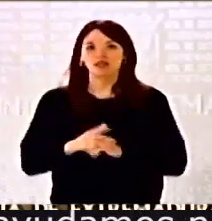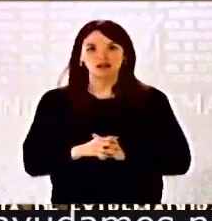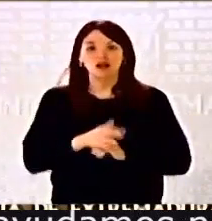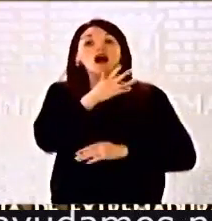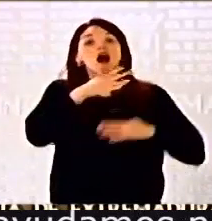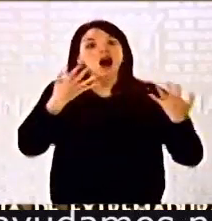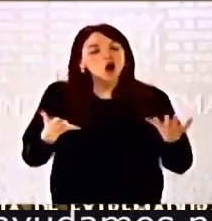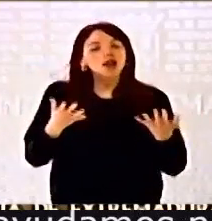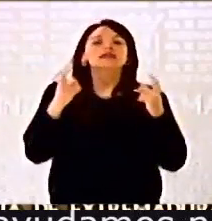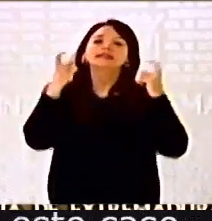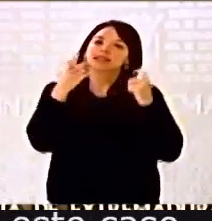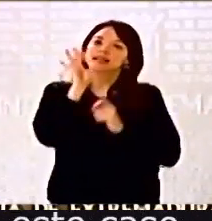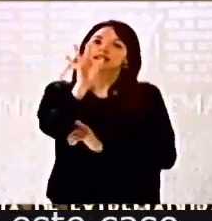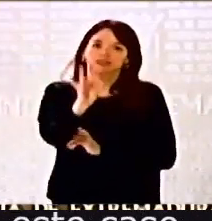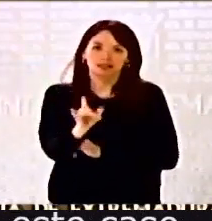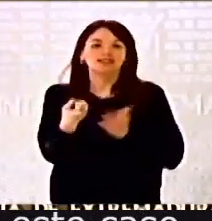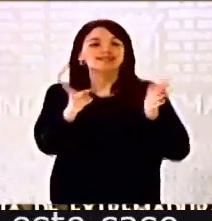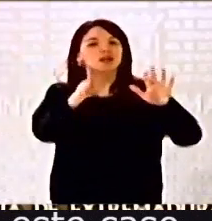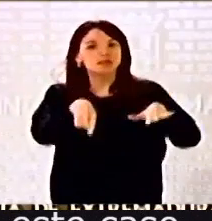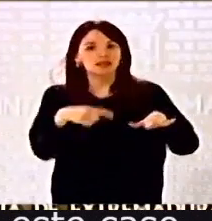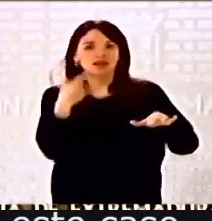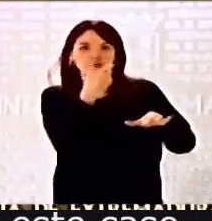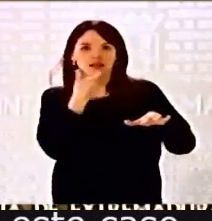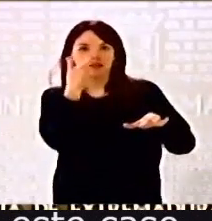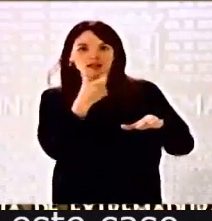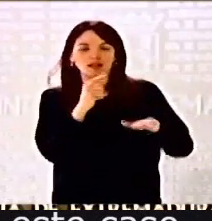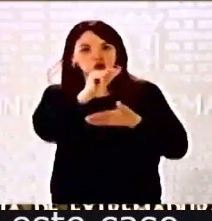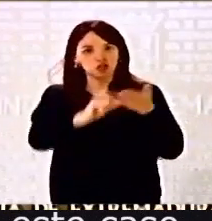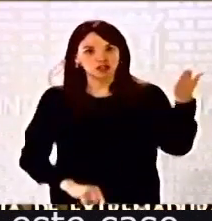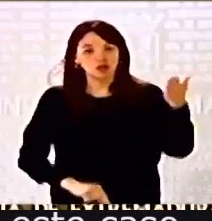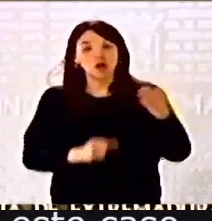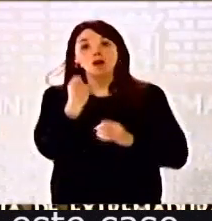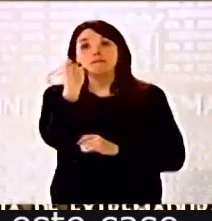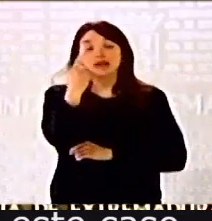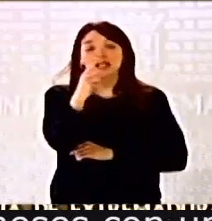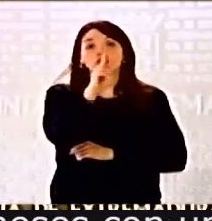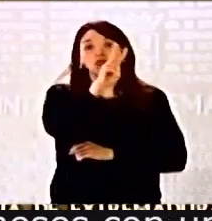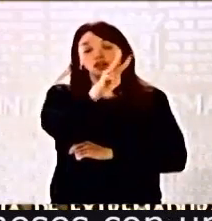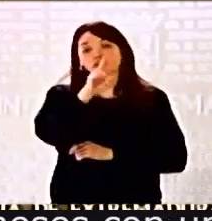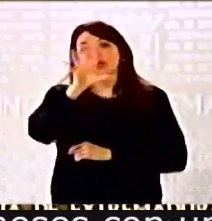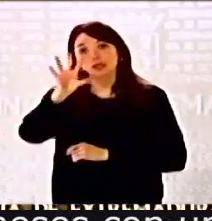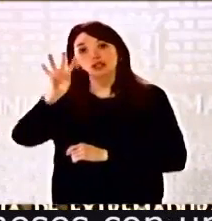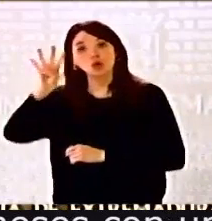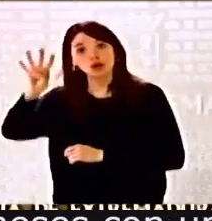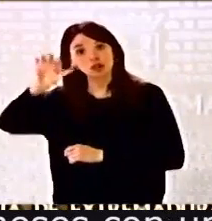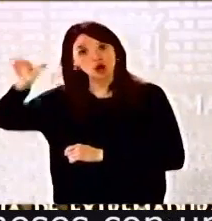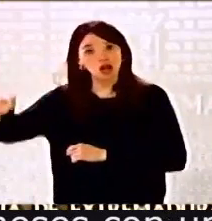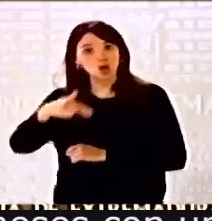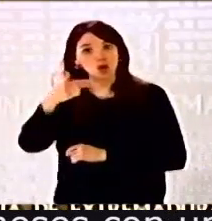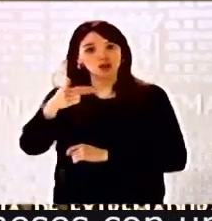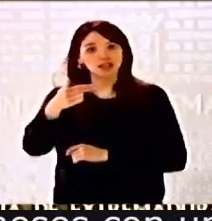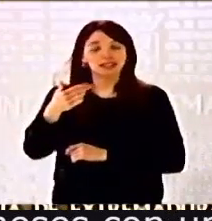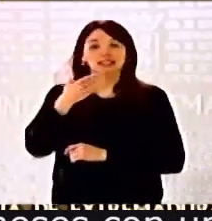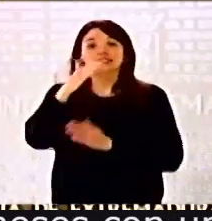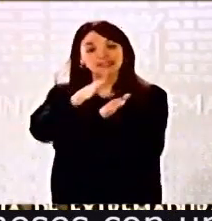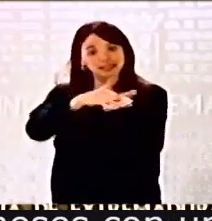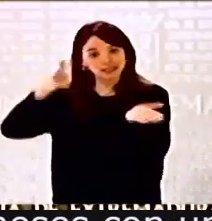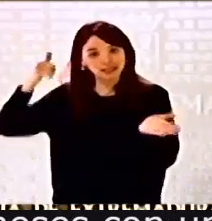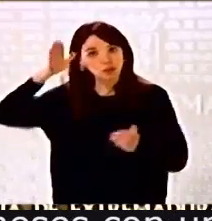la contratación de 6 meses con una subvención de 1.254 euros, lo que sería el salario bruto de un